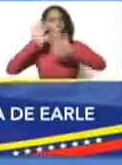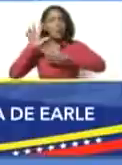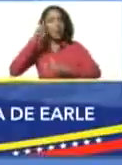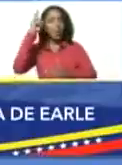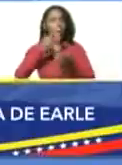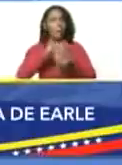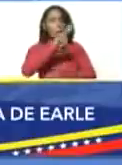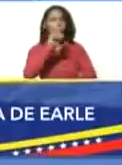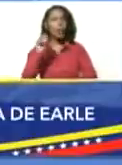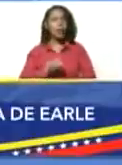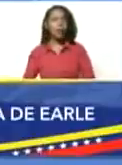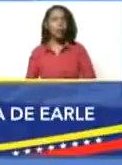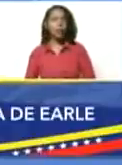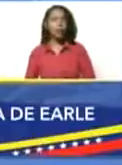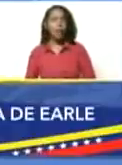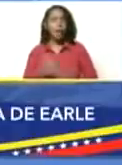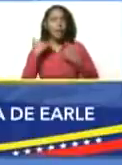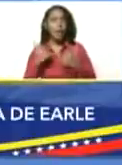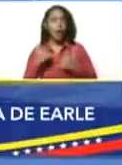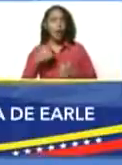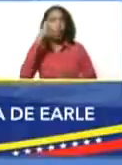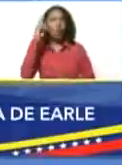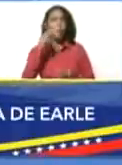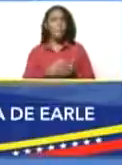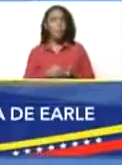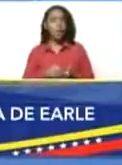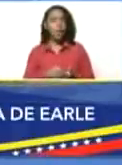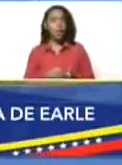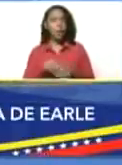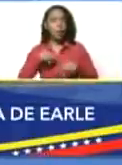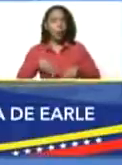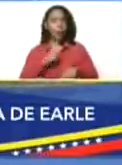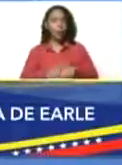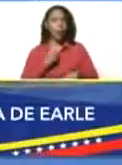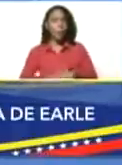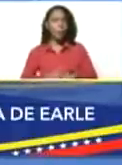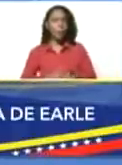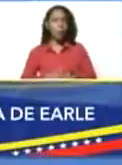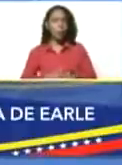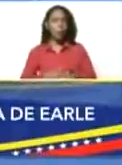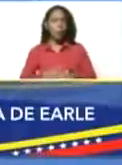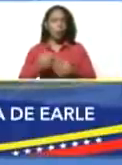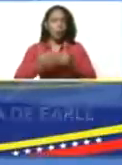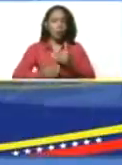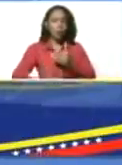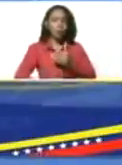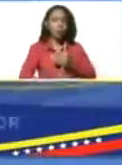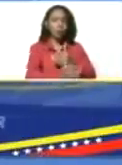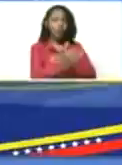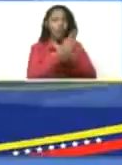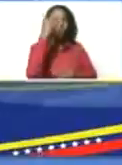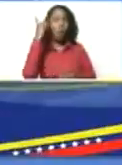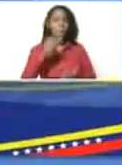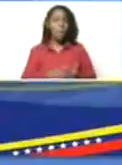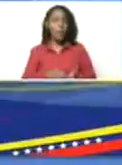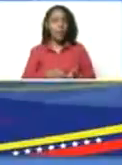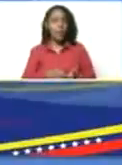2015-2020 y ahora para este periodo en curso